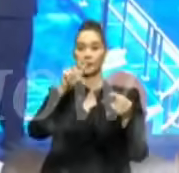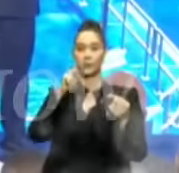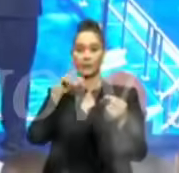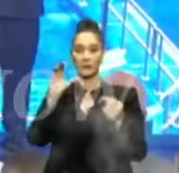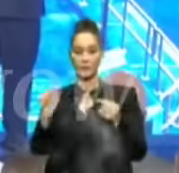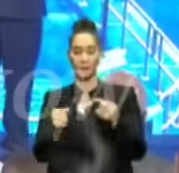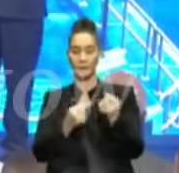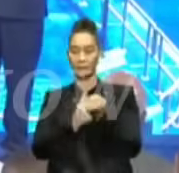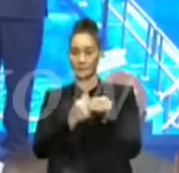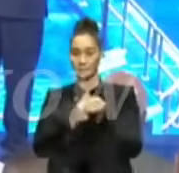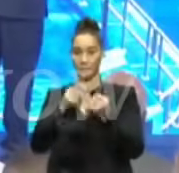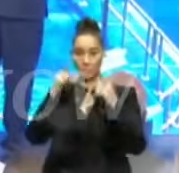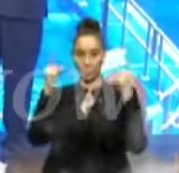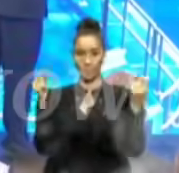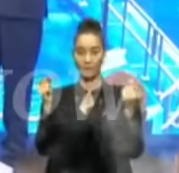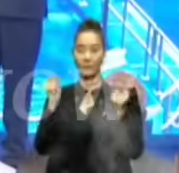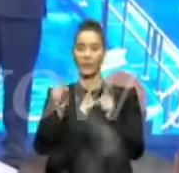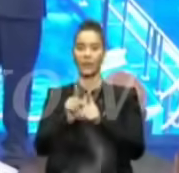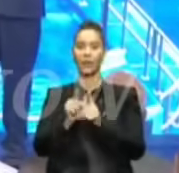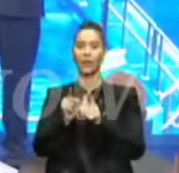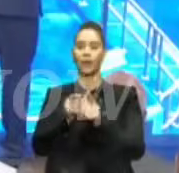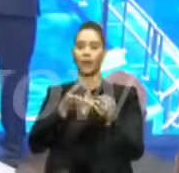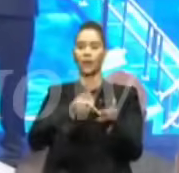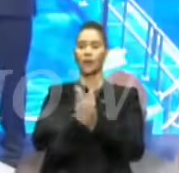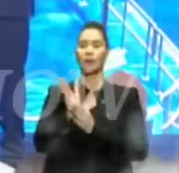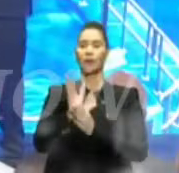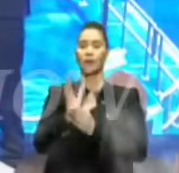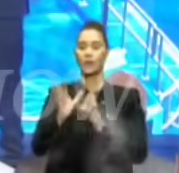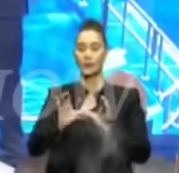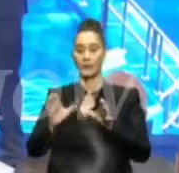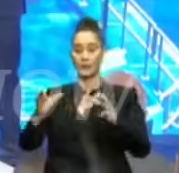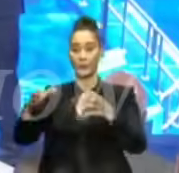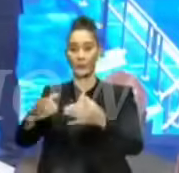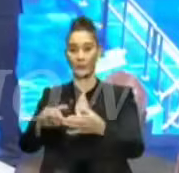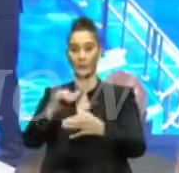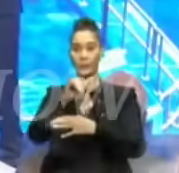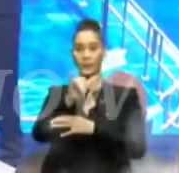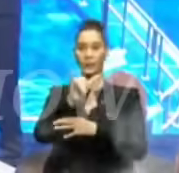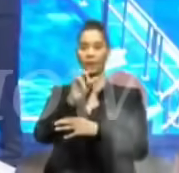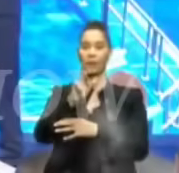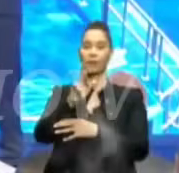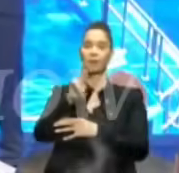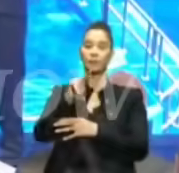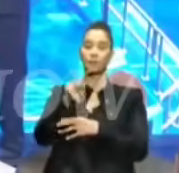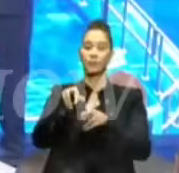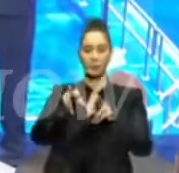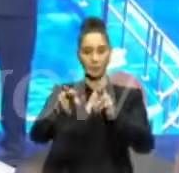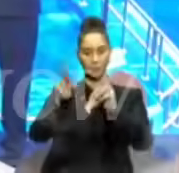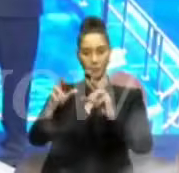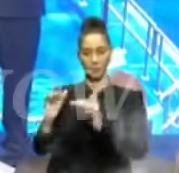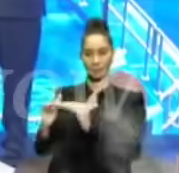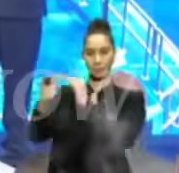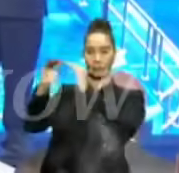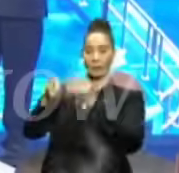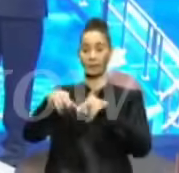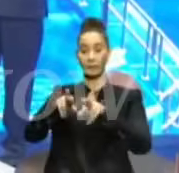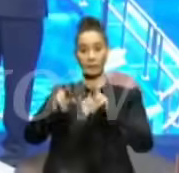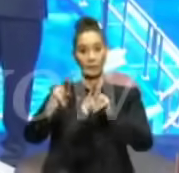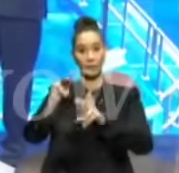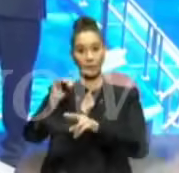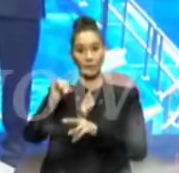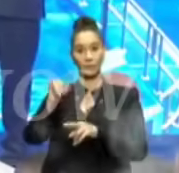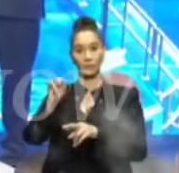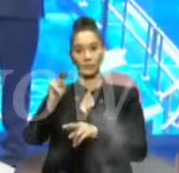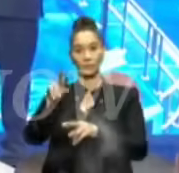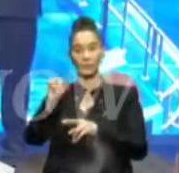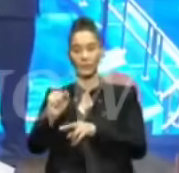cooperación estamos interviniendo lo que es la Cuenca del yuna desde la parte alta del yuna que es en